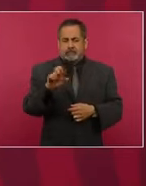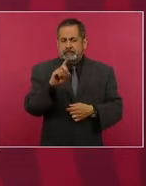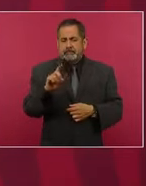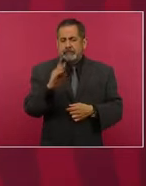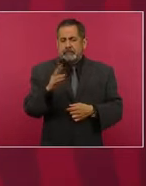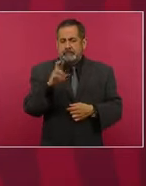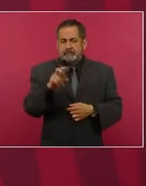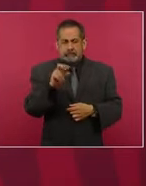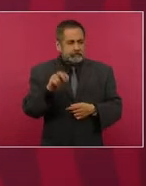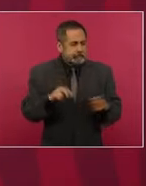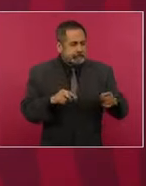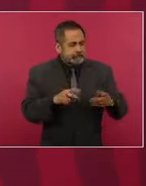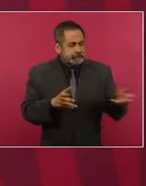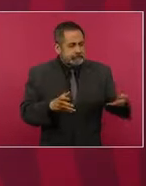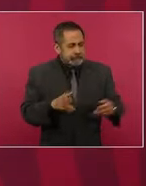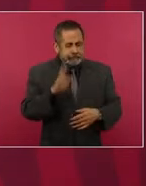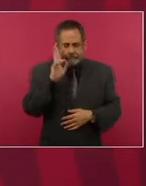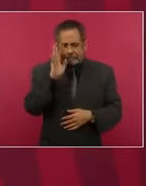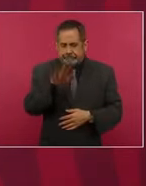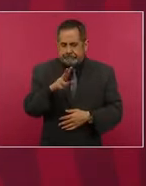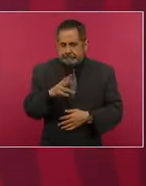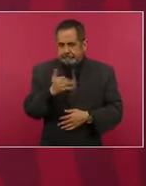y me equivoqué,